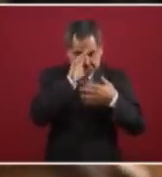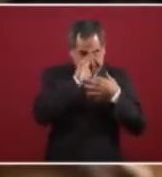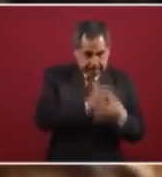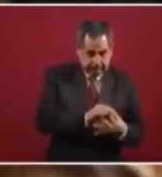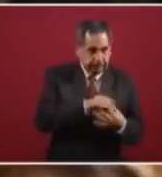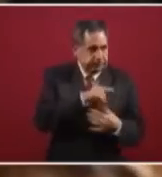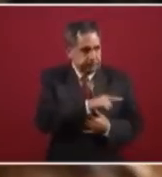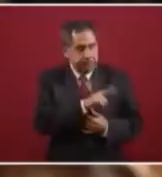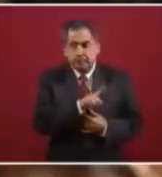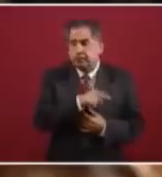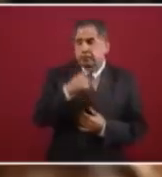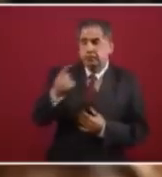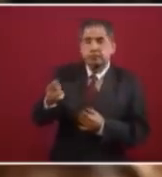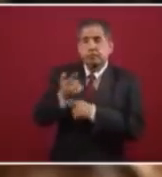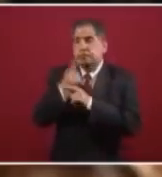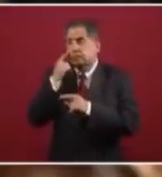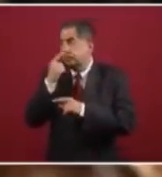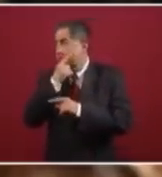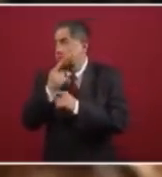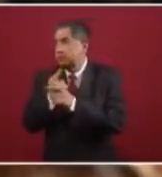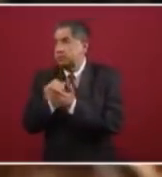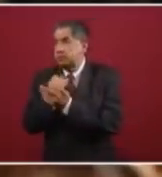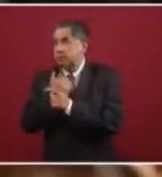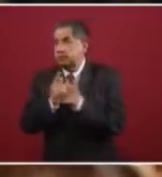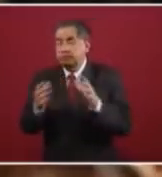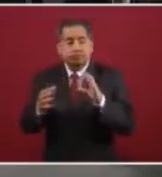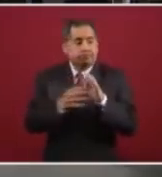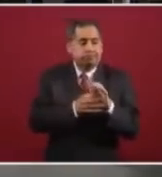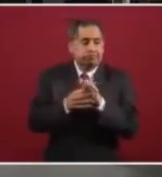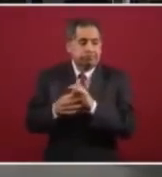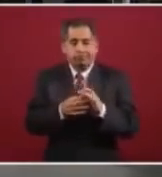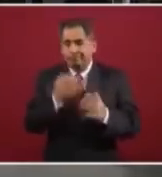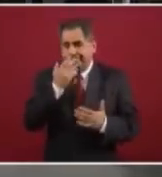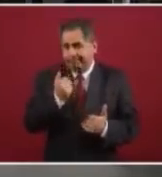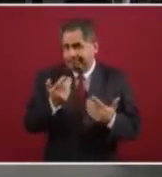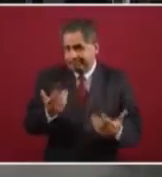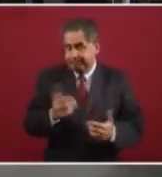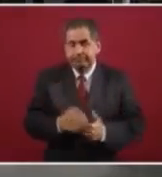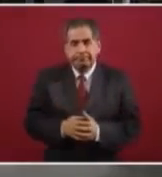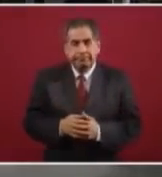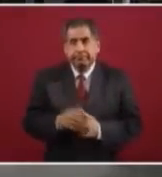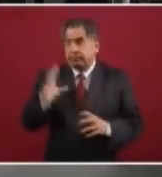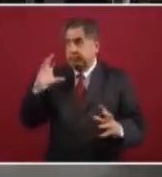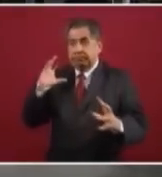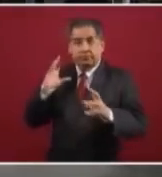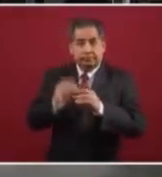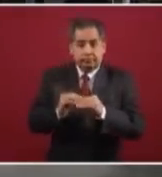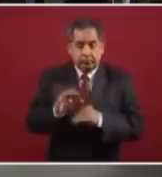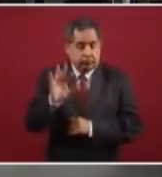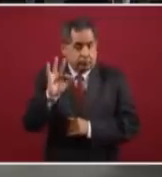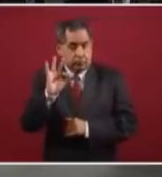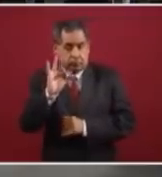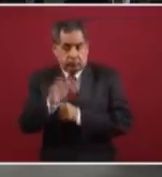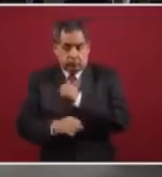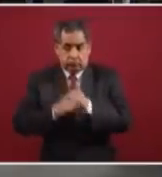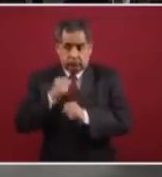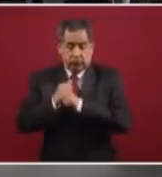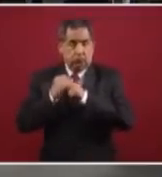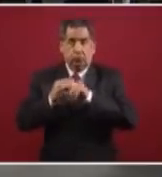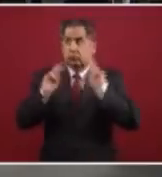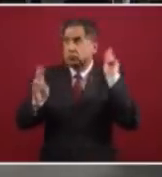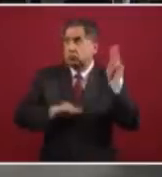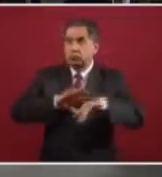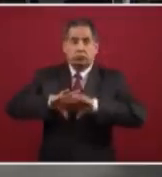democracia. No es conciencia o mera correlación. Presidente, en estos 40 años de neoliberalismo en el mundo,